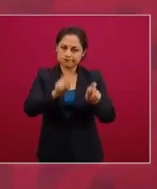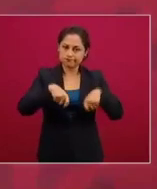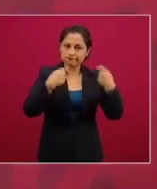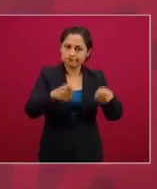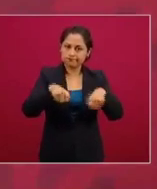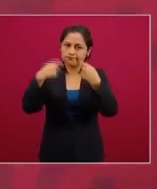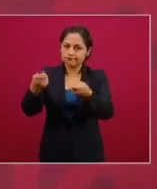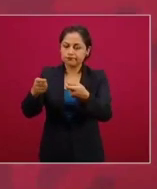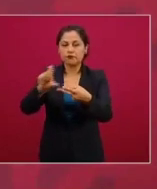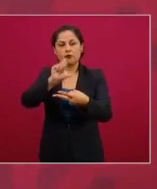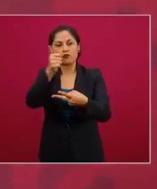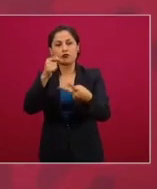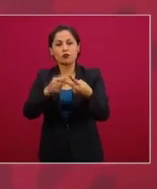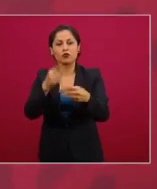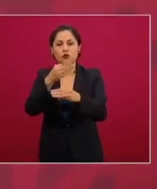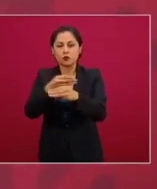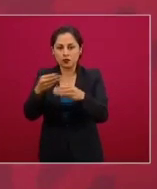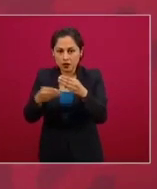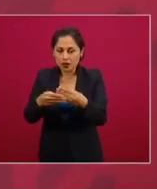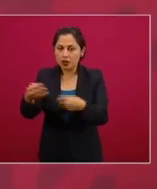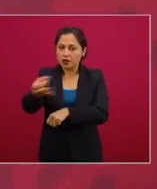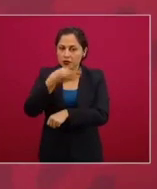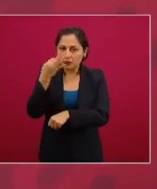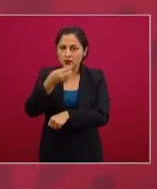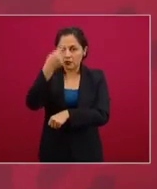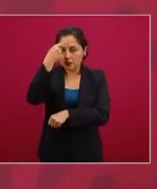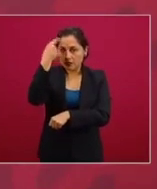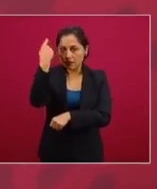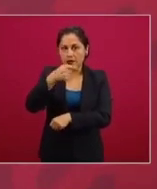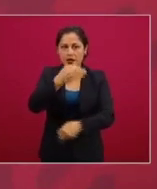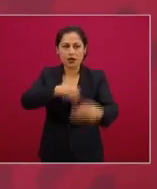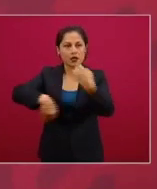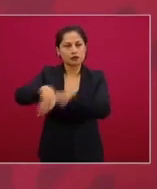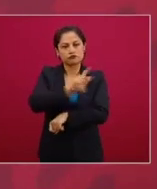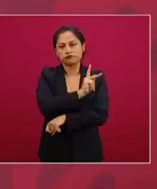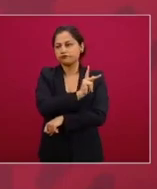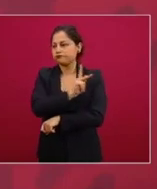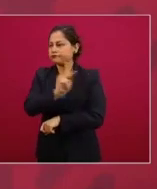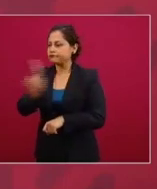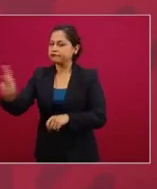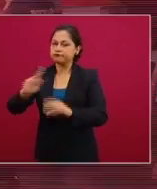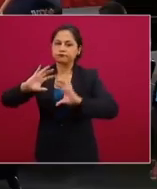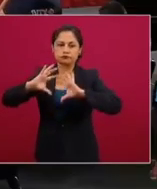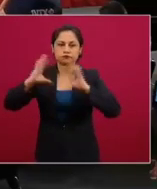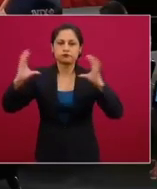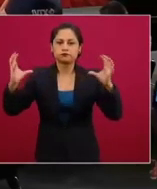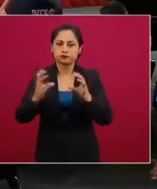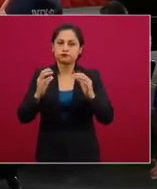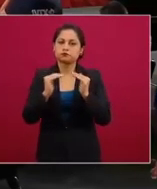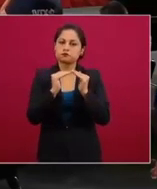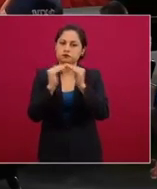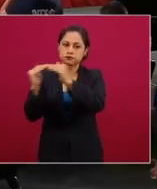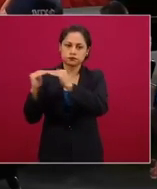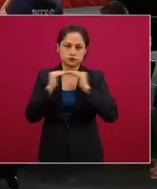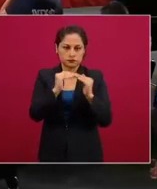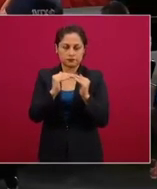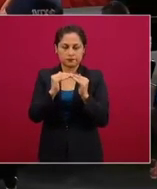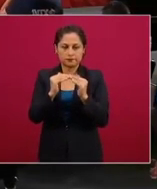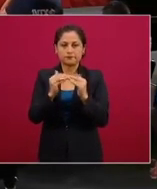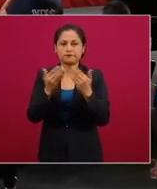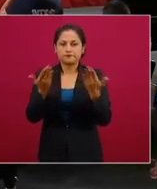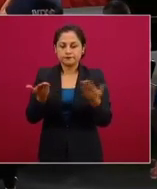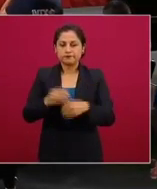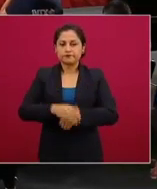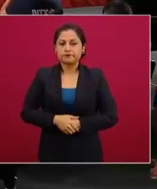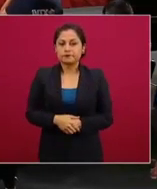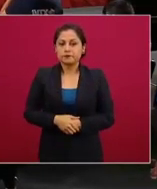veces, muchísimas veces. Equitativo para todas. Ya estamos como Goku en fase 3. Una vez dicho esto,